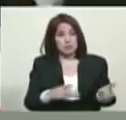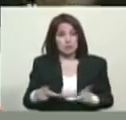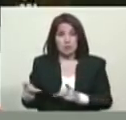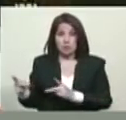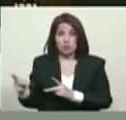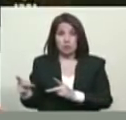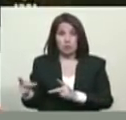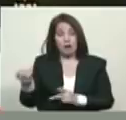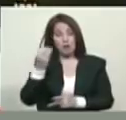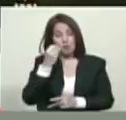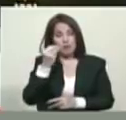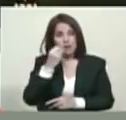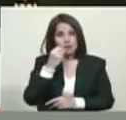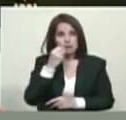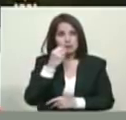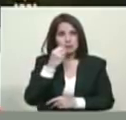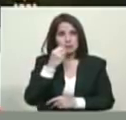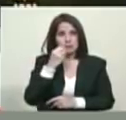a cenar.